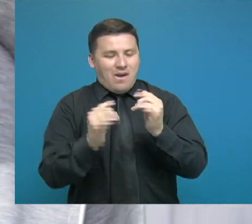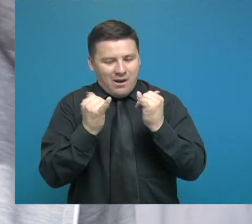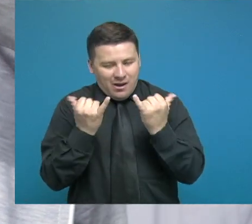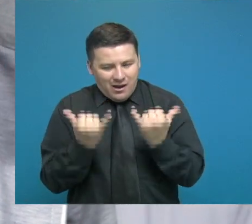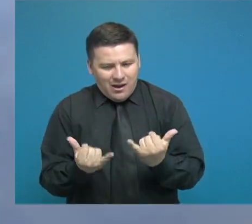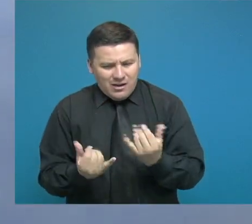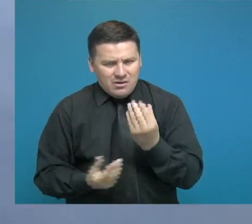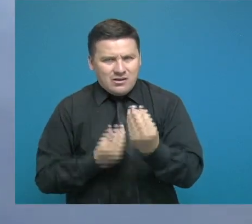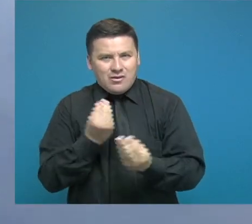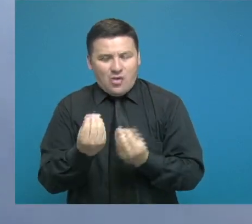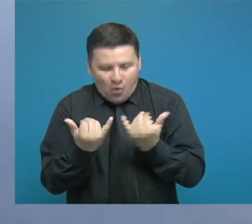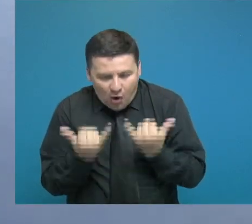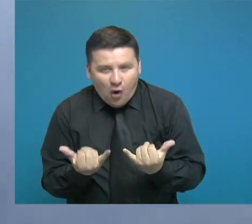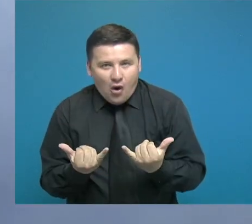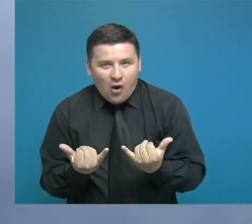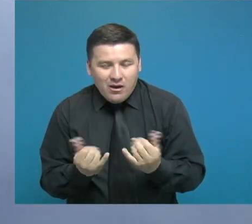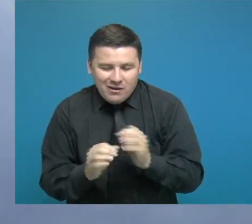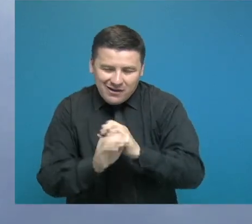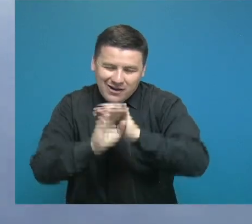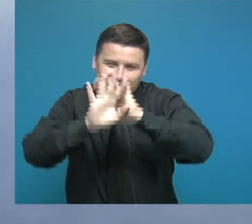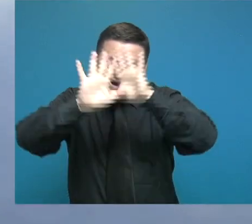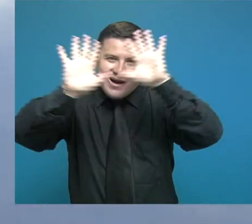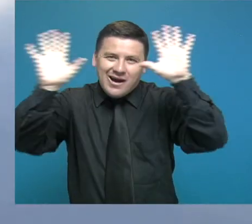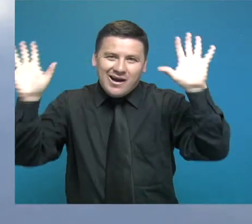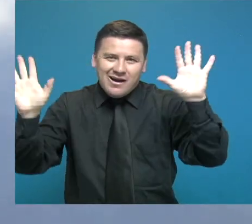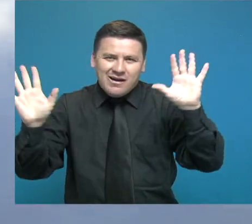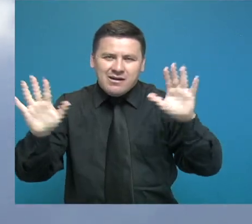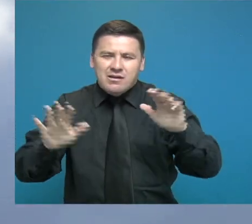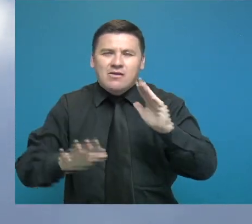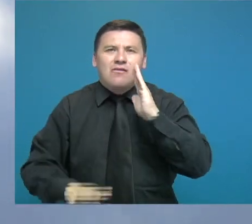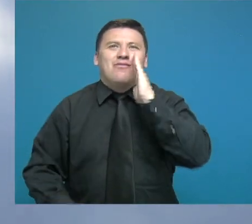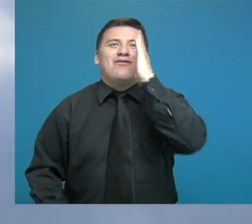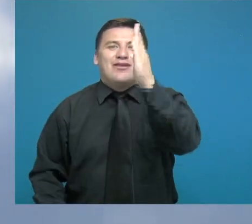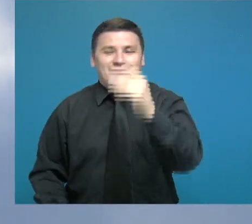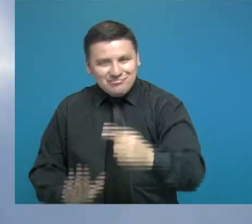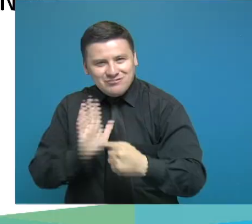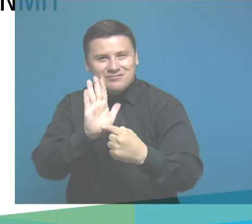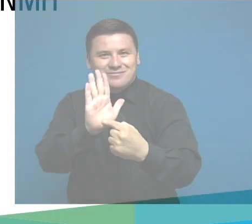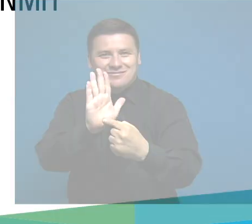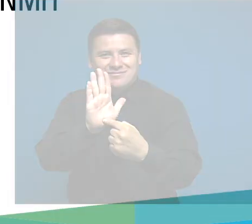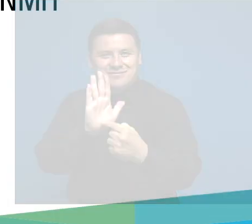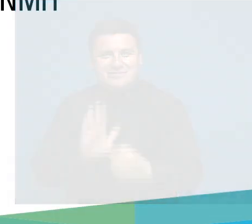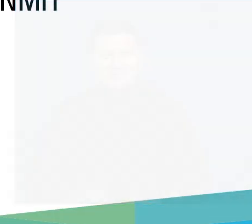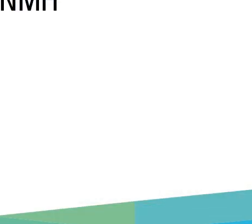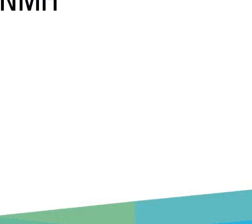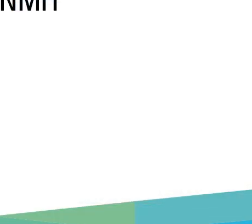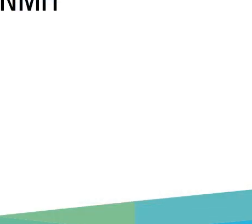pasado, sino un asunto de hoy y, por supuesto, un asunto de mañana.